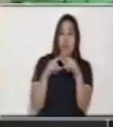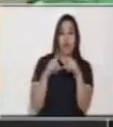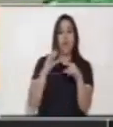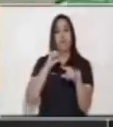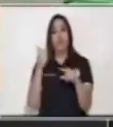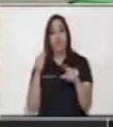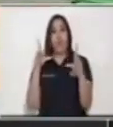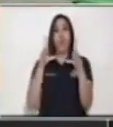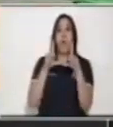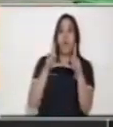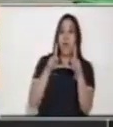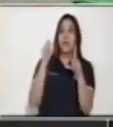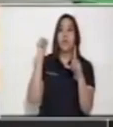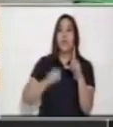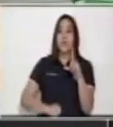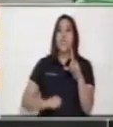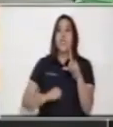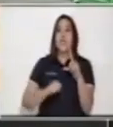cuadrados y triángulos.